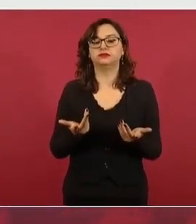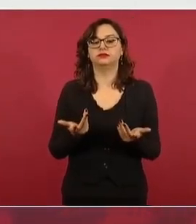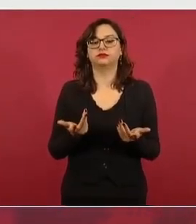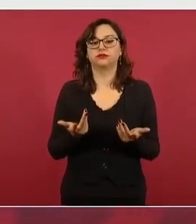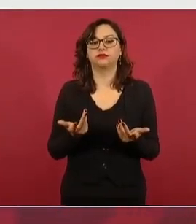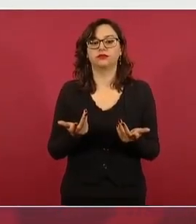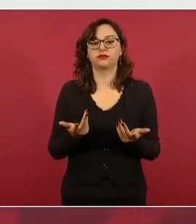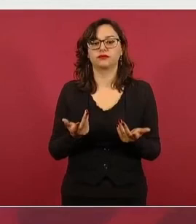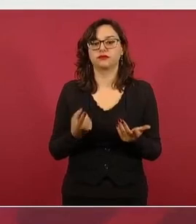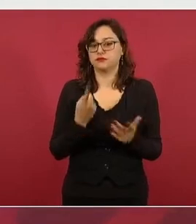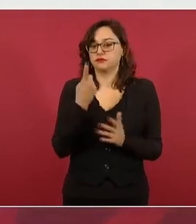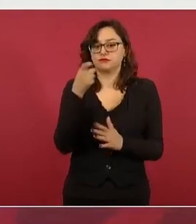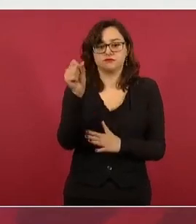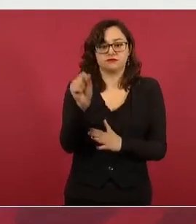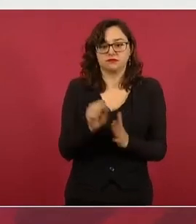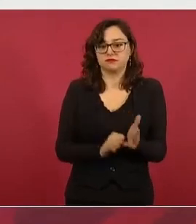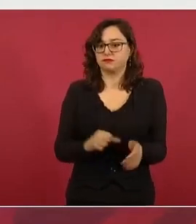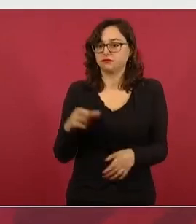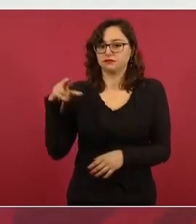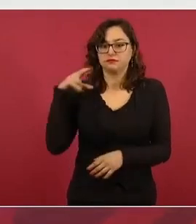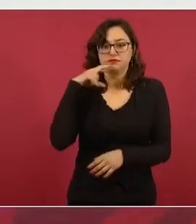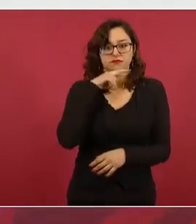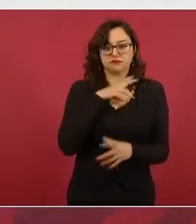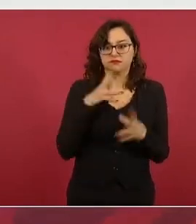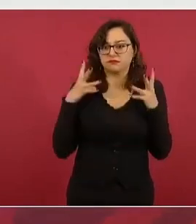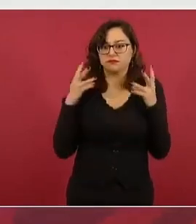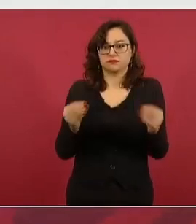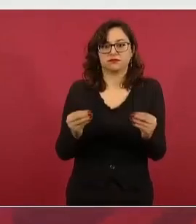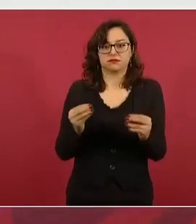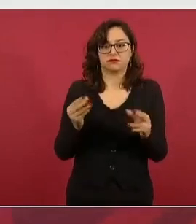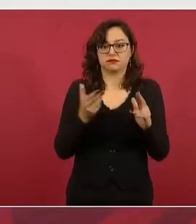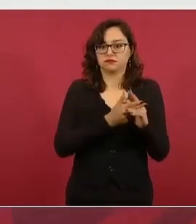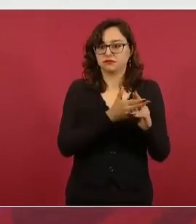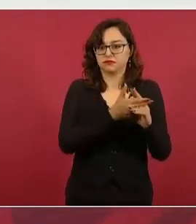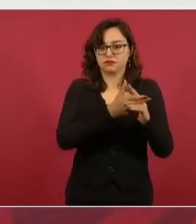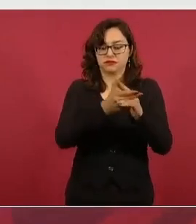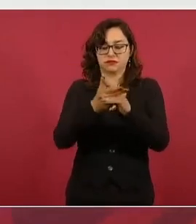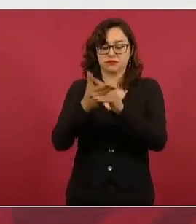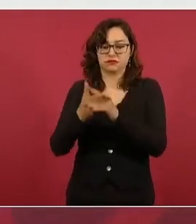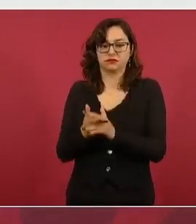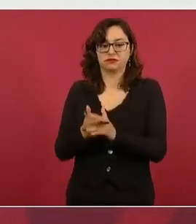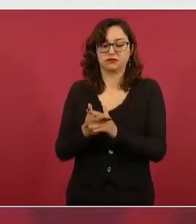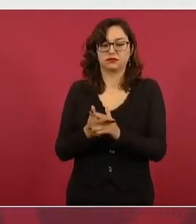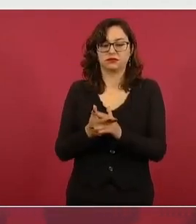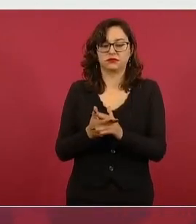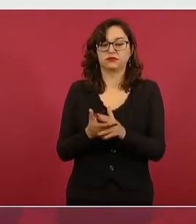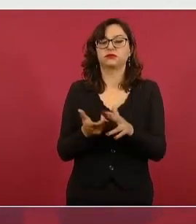en un mes. Esto ya fue con nosotros.